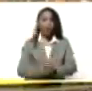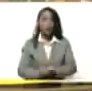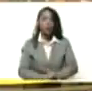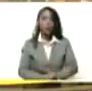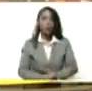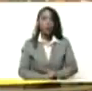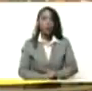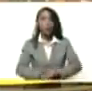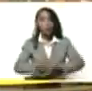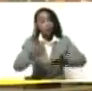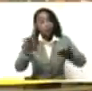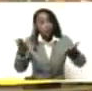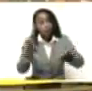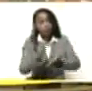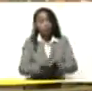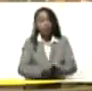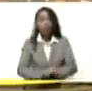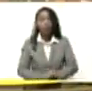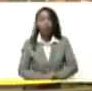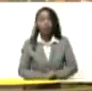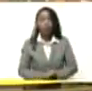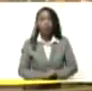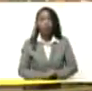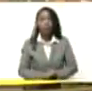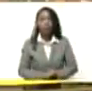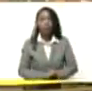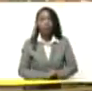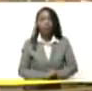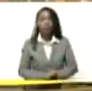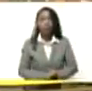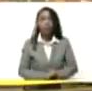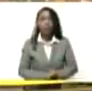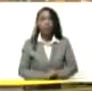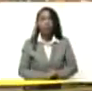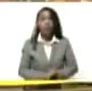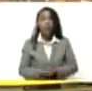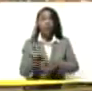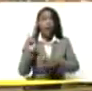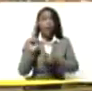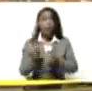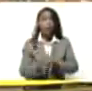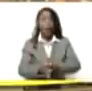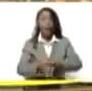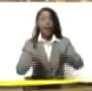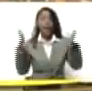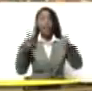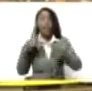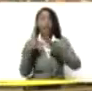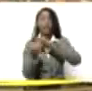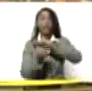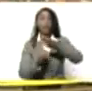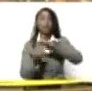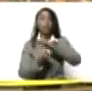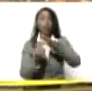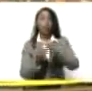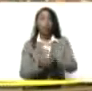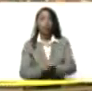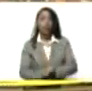salario empleo educación salud vivienda infraestructuras